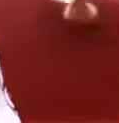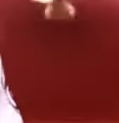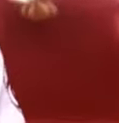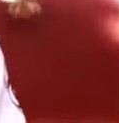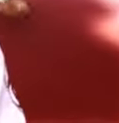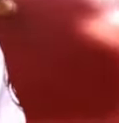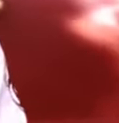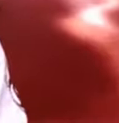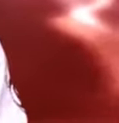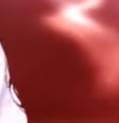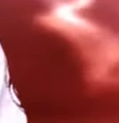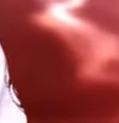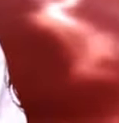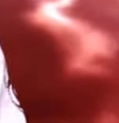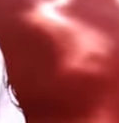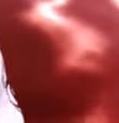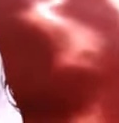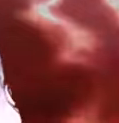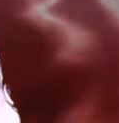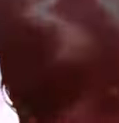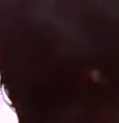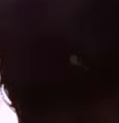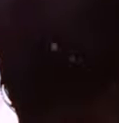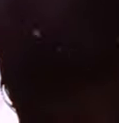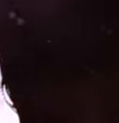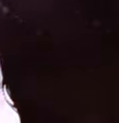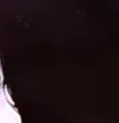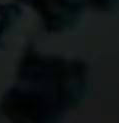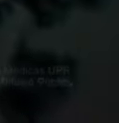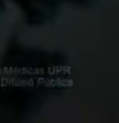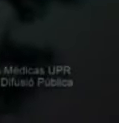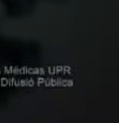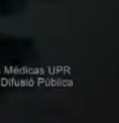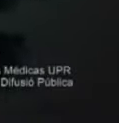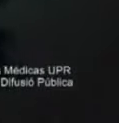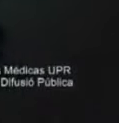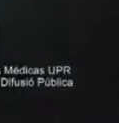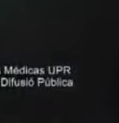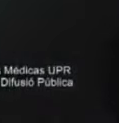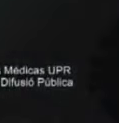exposición. Establecer medidas de prevención es responsabilidad de todos.